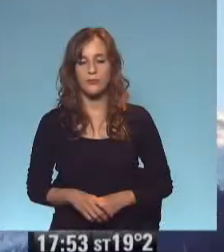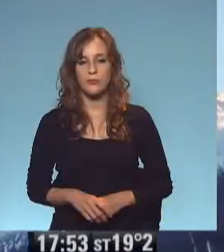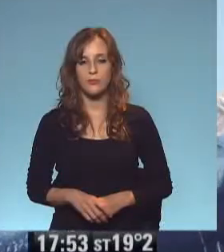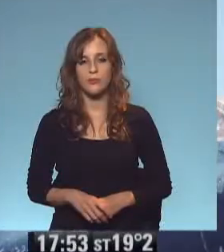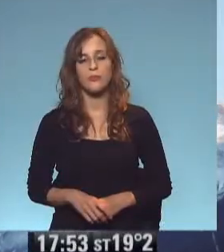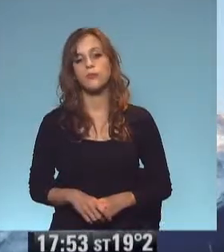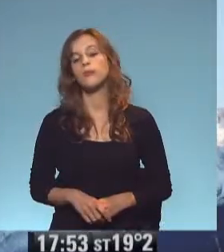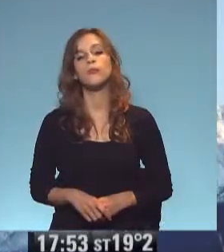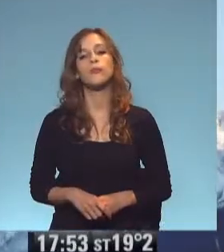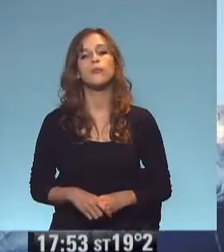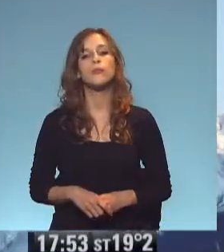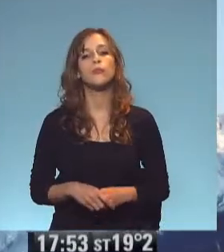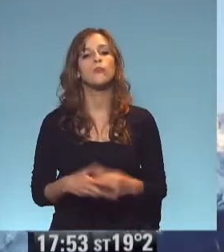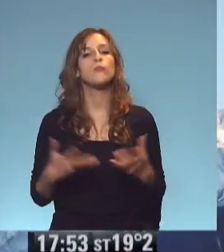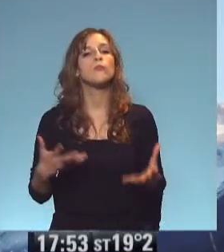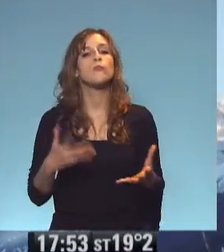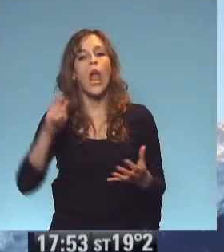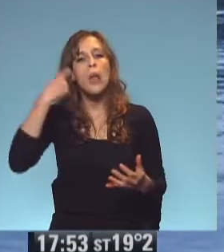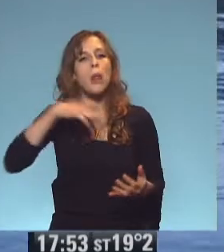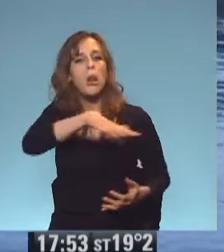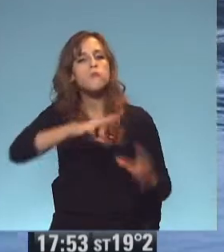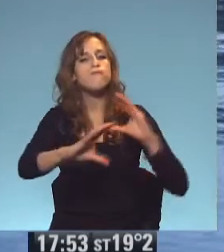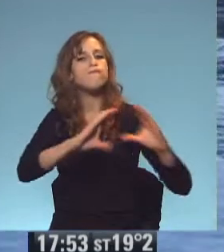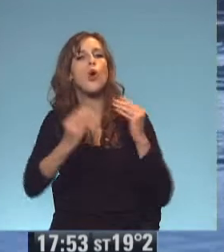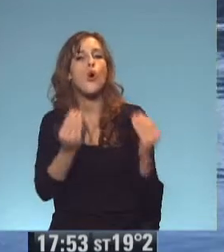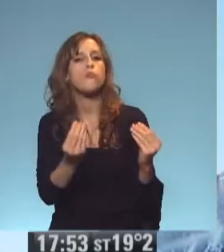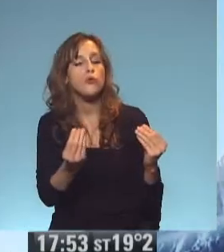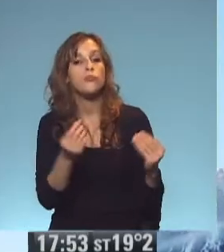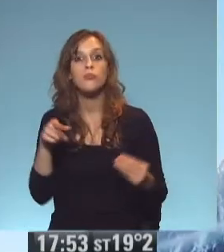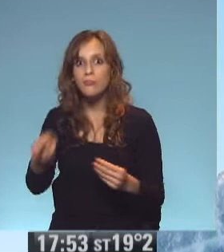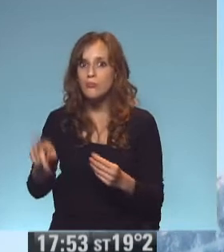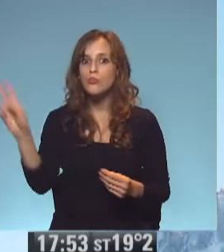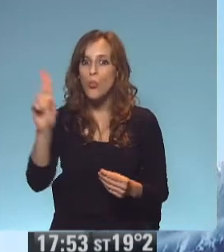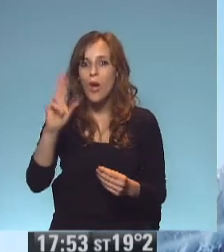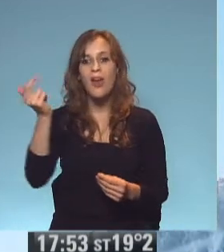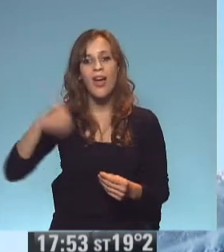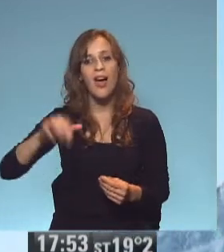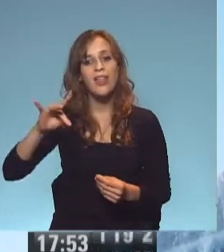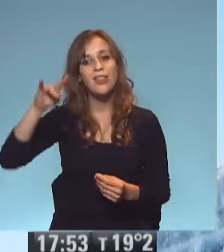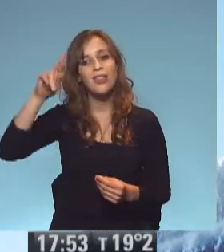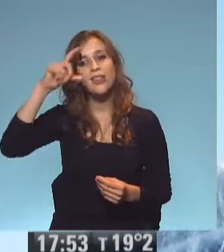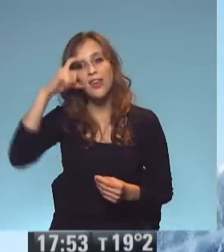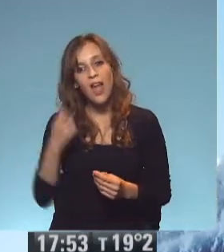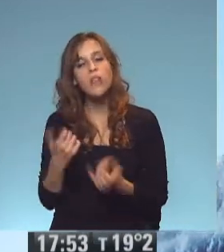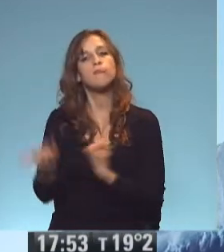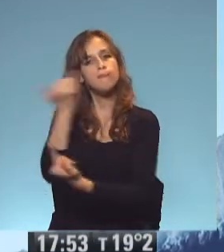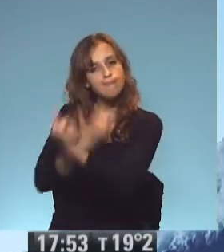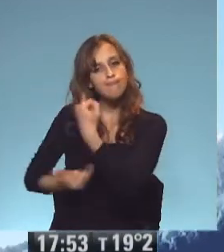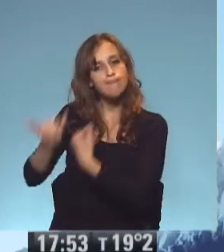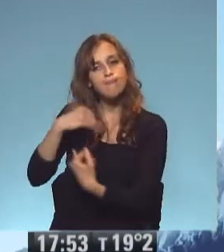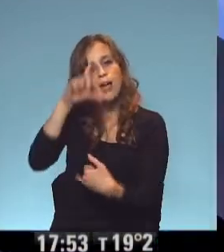Saber qué otro tipo de comunicación existe en el mundo animal. Y Andrea nos va a explicar cómo se comunican las aves marinas.